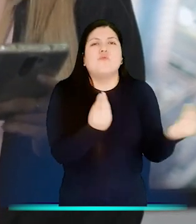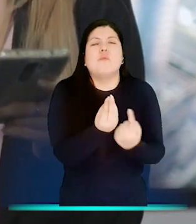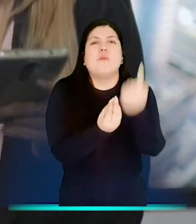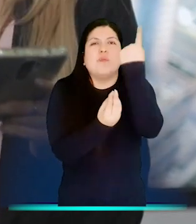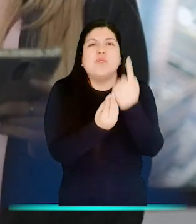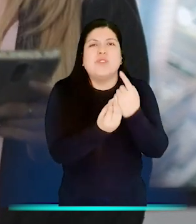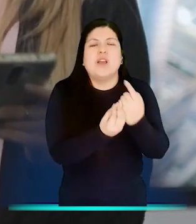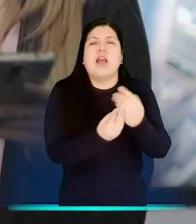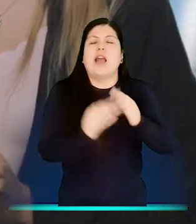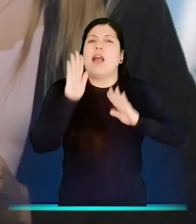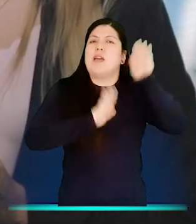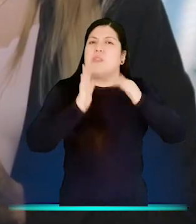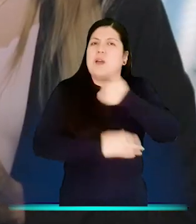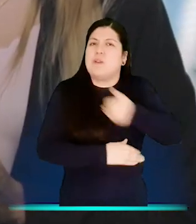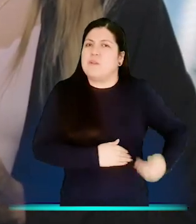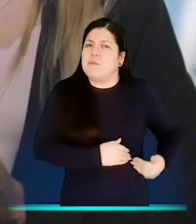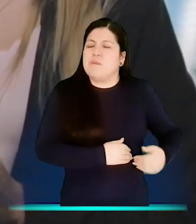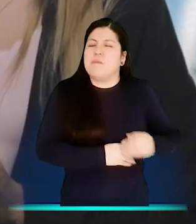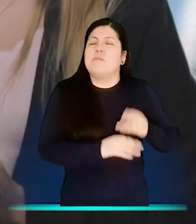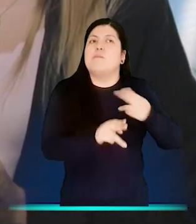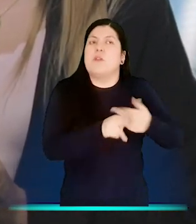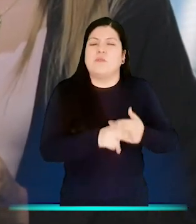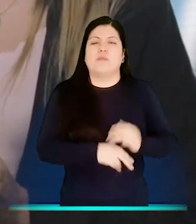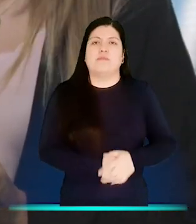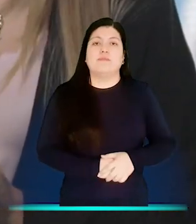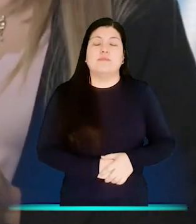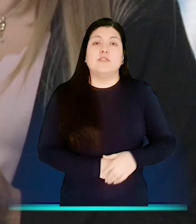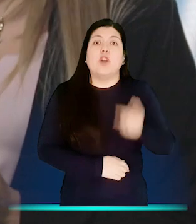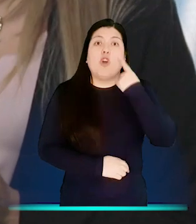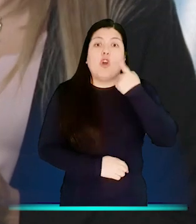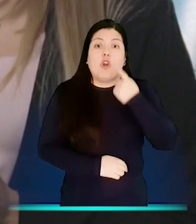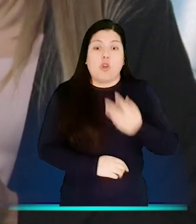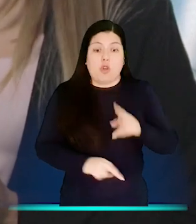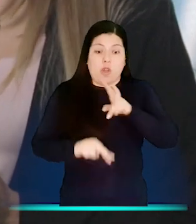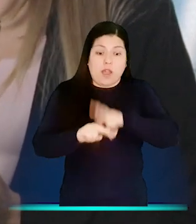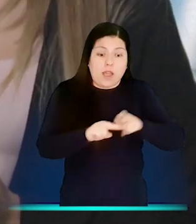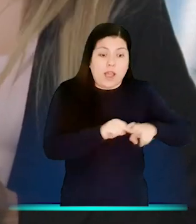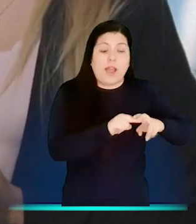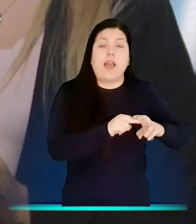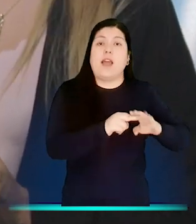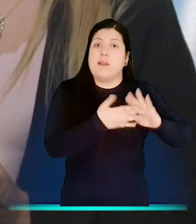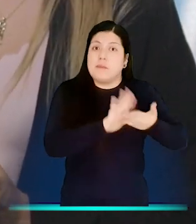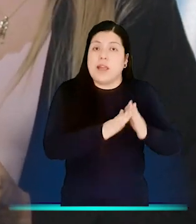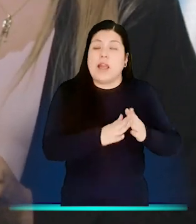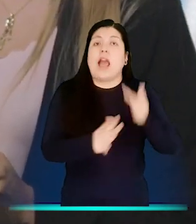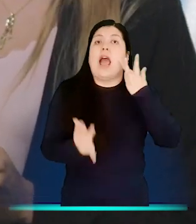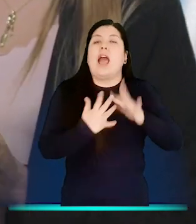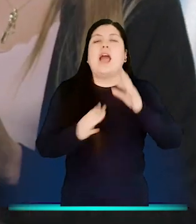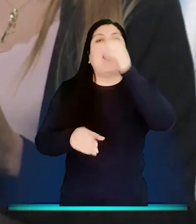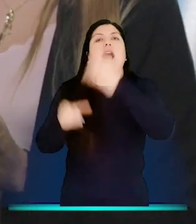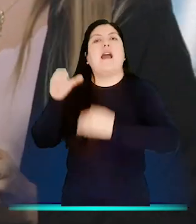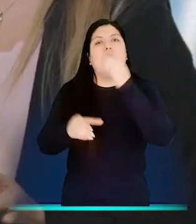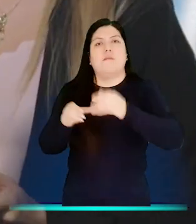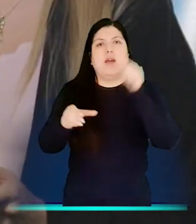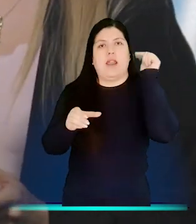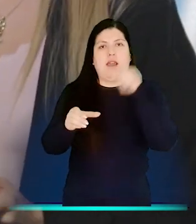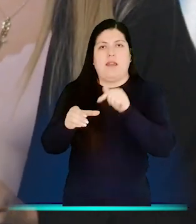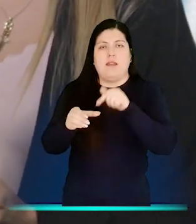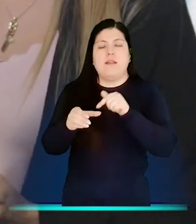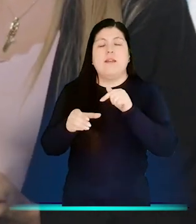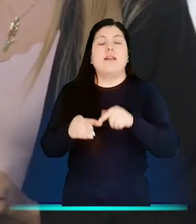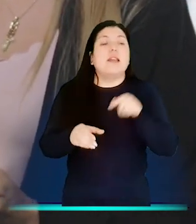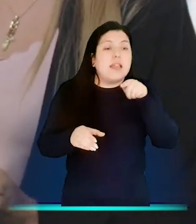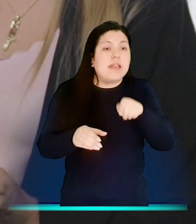consultas interpartidistas. Es importante mencionar que estas curules solo van para la Cámara de Representantes, pero que adicional